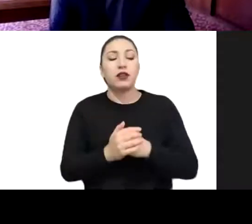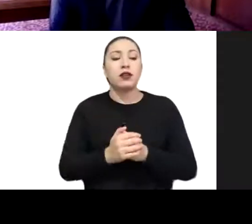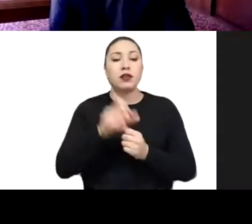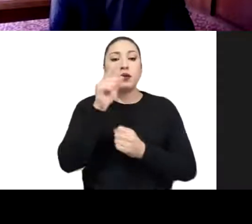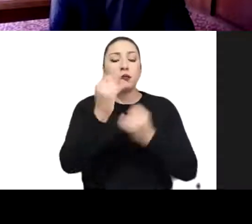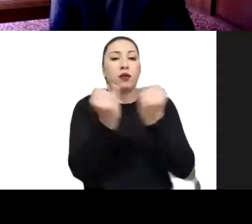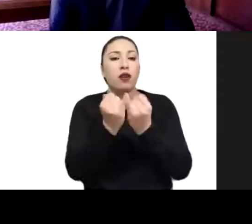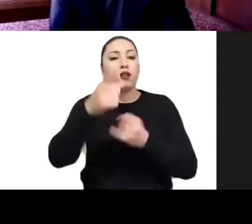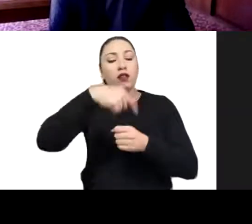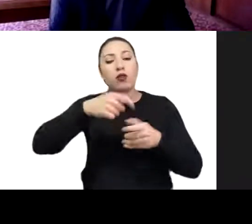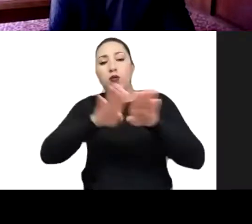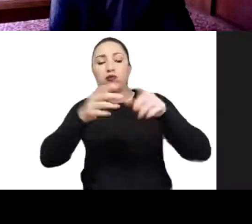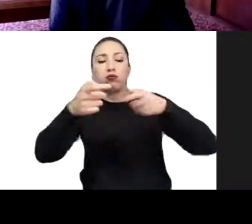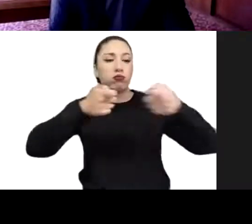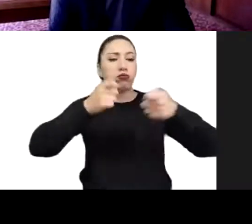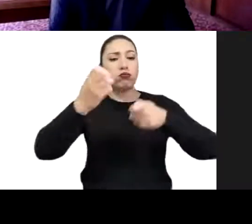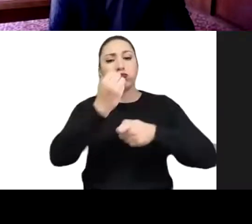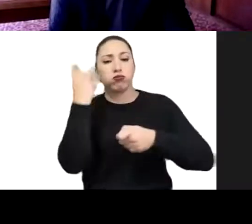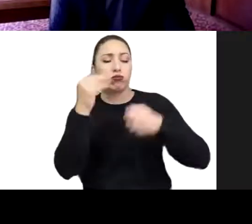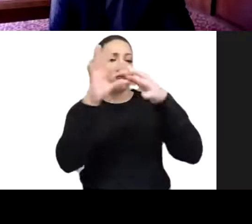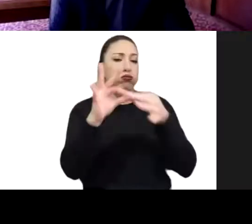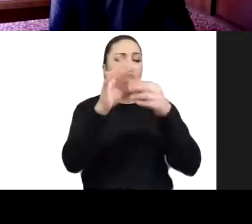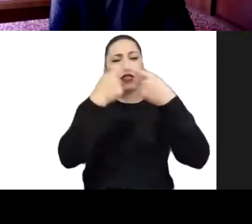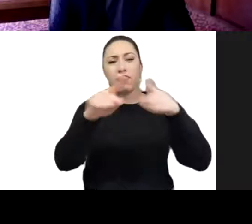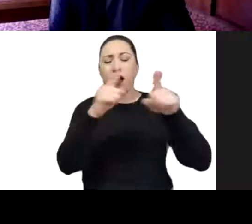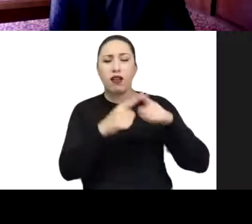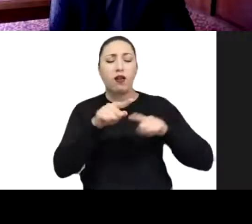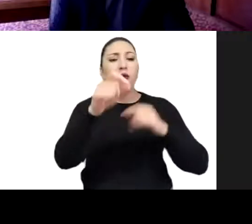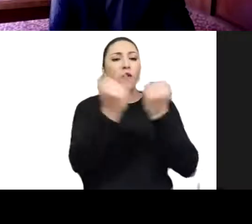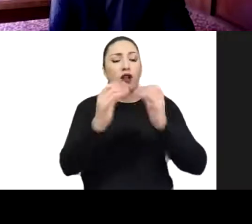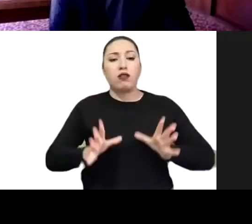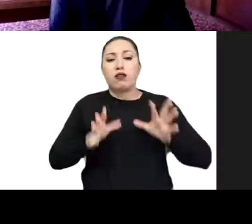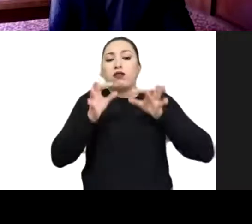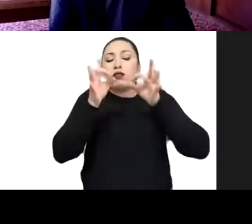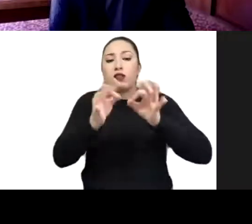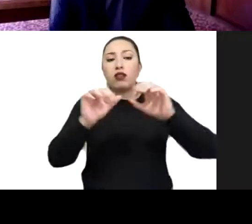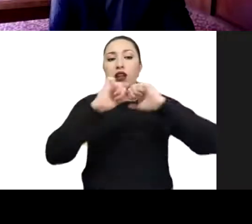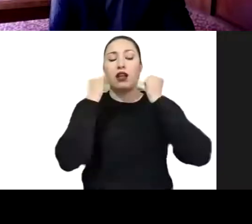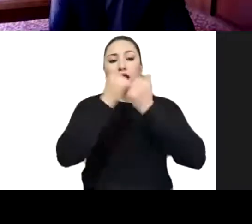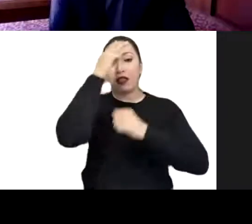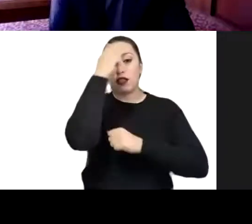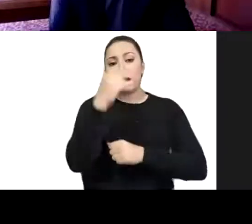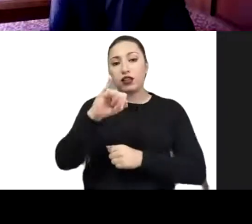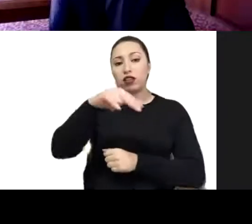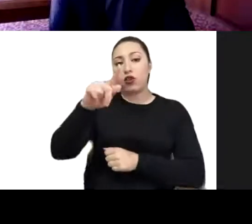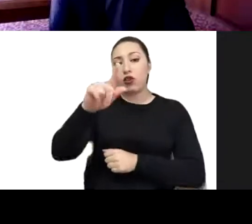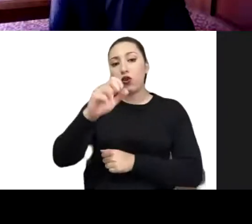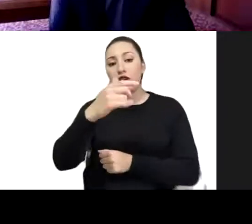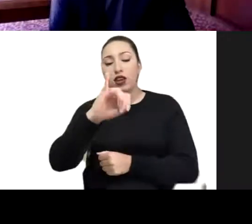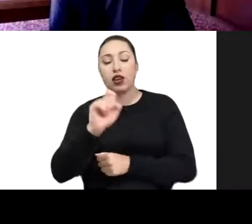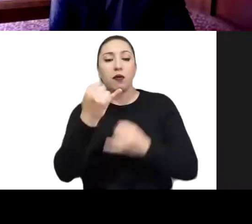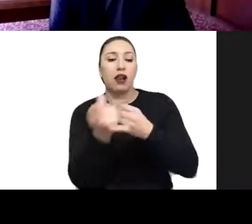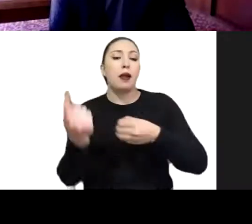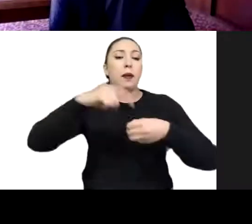conferencista, moderadora y relatora en diversos foros. Fue socio fundadora de la Asociación Mexicana de Limnología y miembro de su comisión de